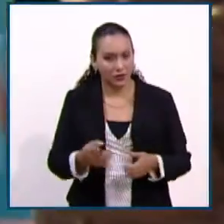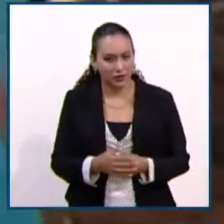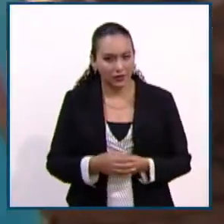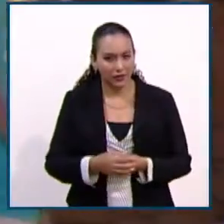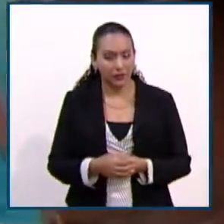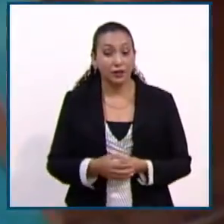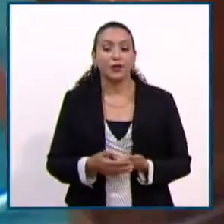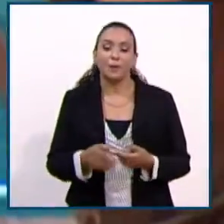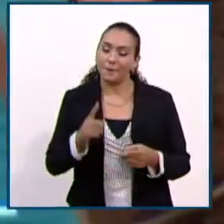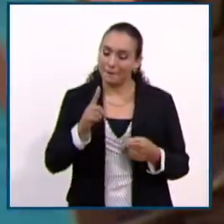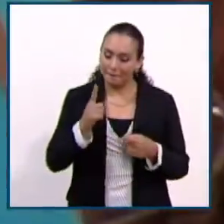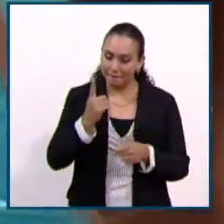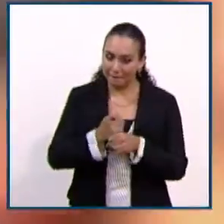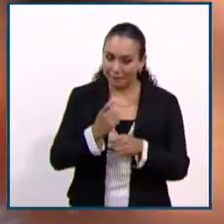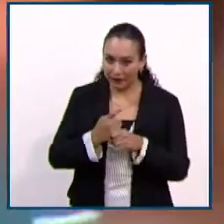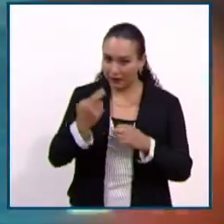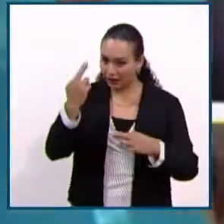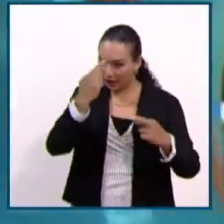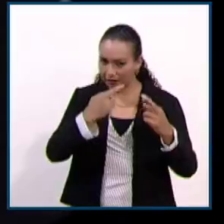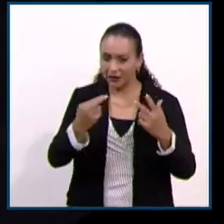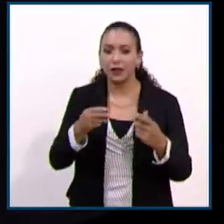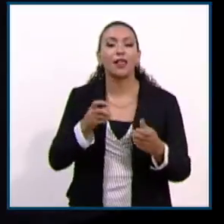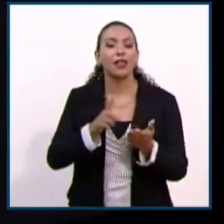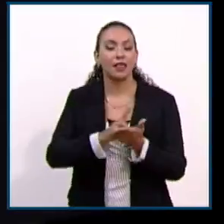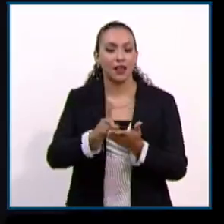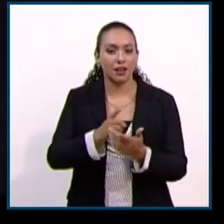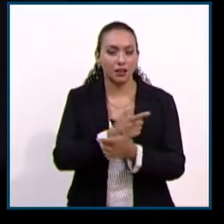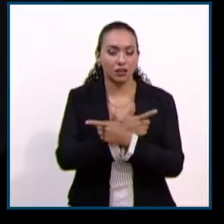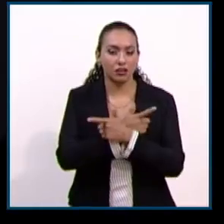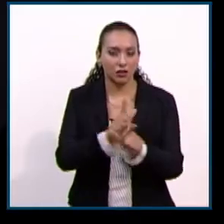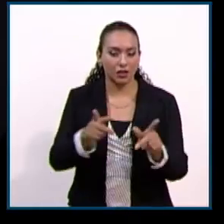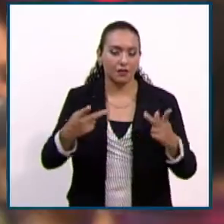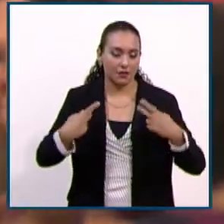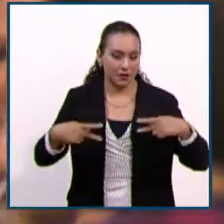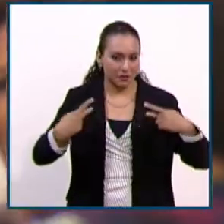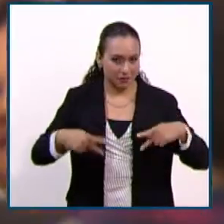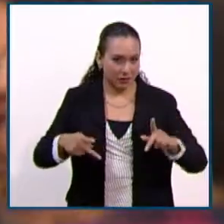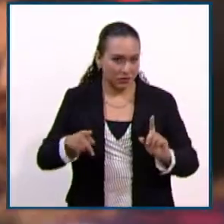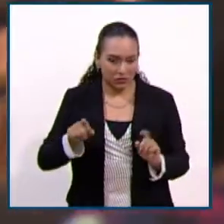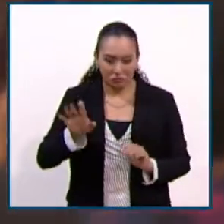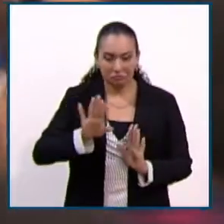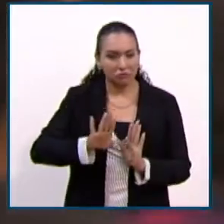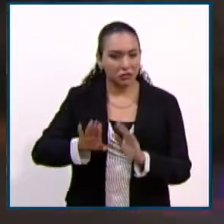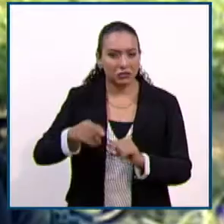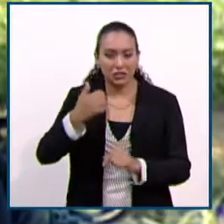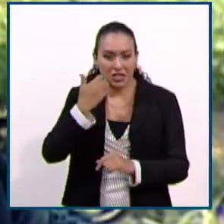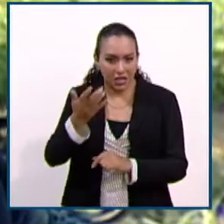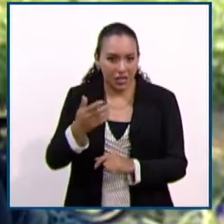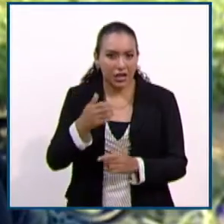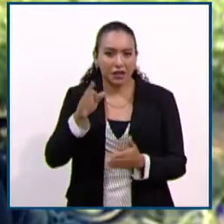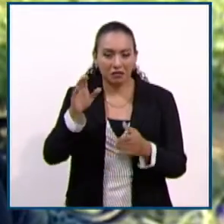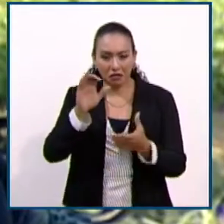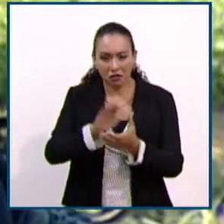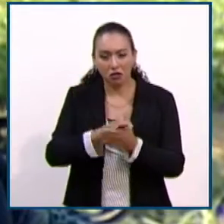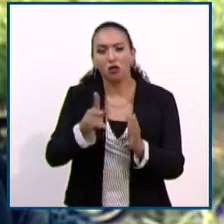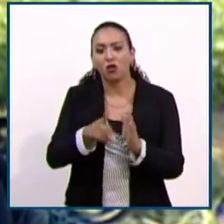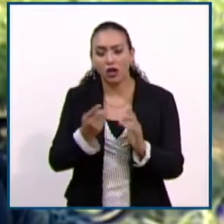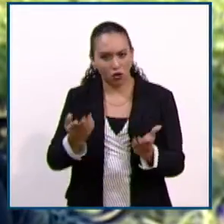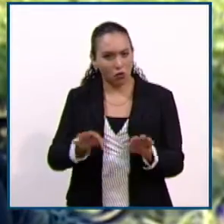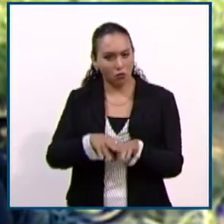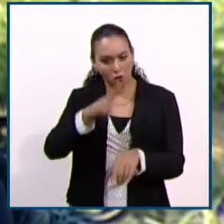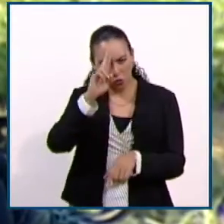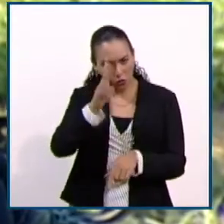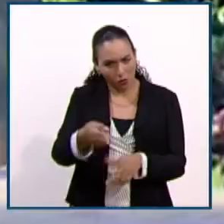para interferir válidamente en el ejercicio del derecho al libre desarrollo de la personalidad a través de una limitación, prohibición